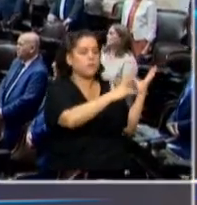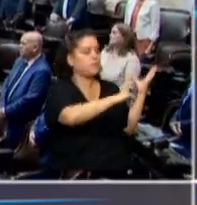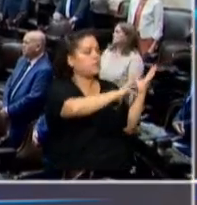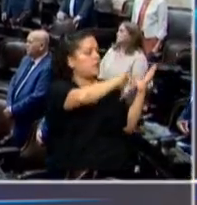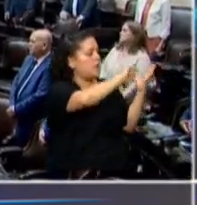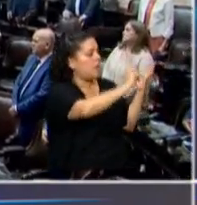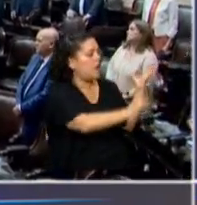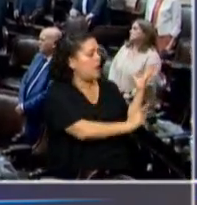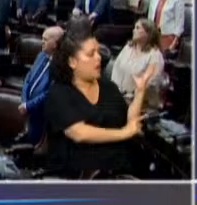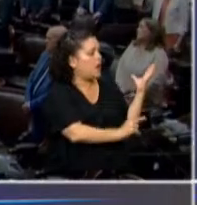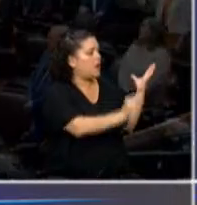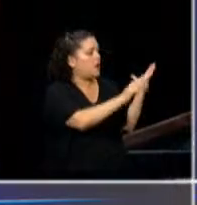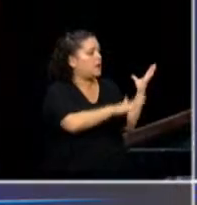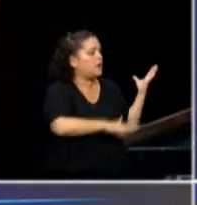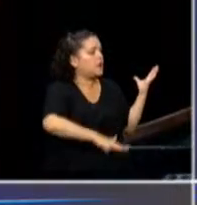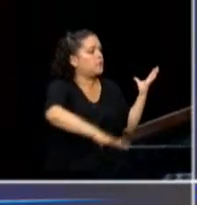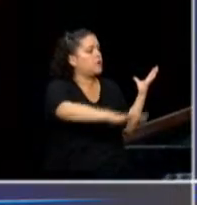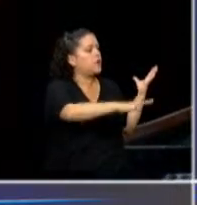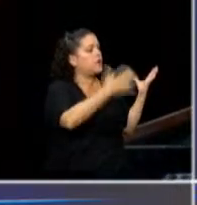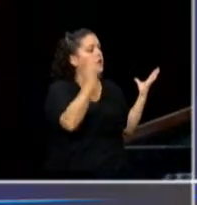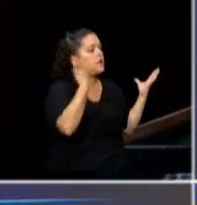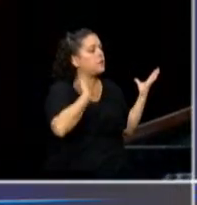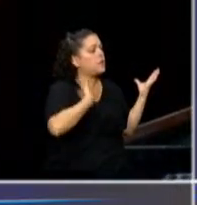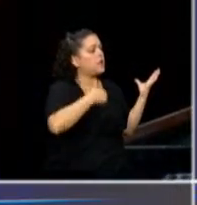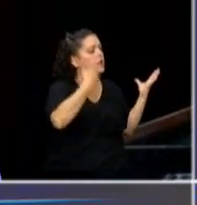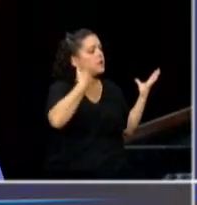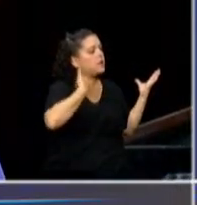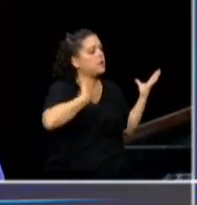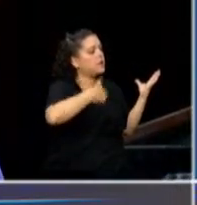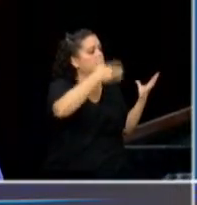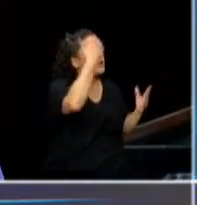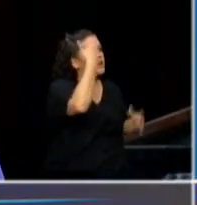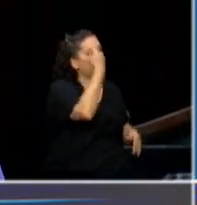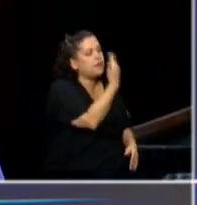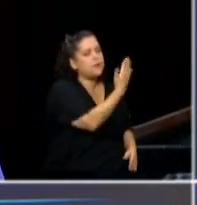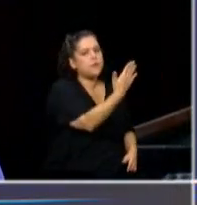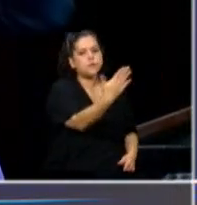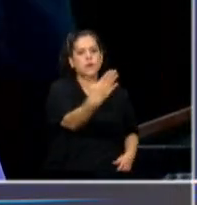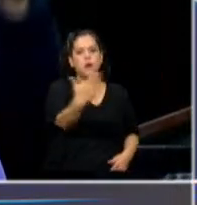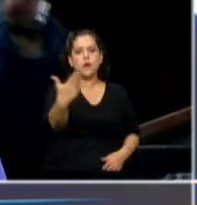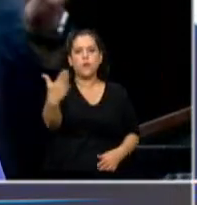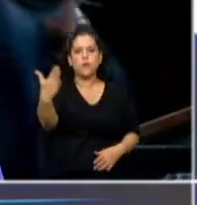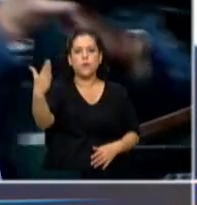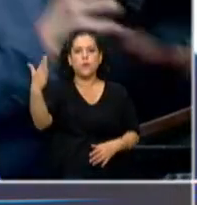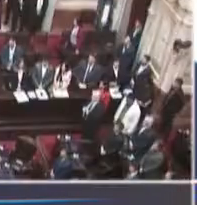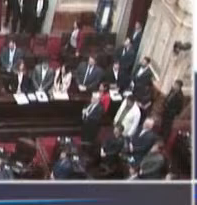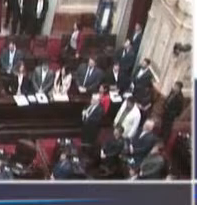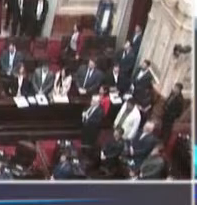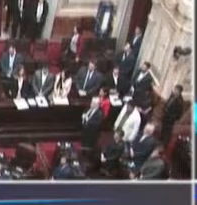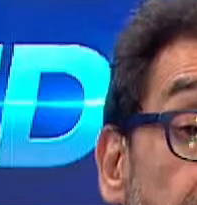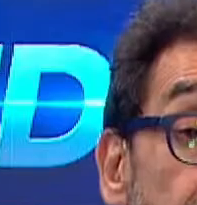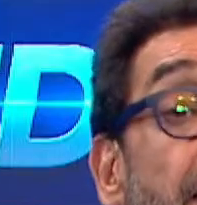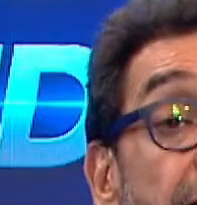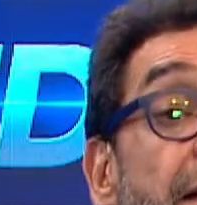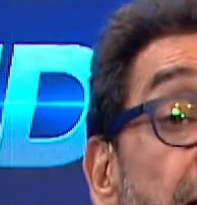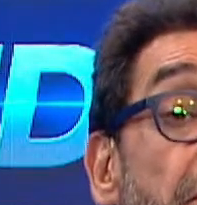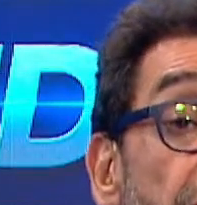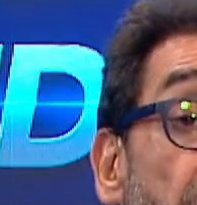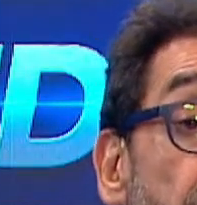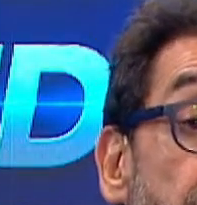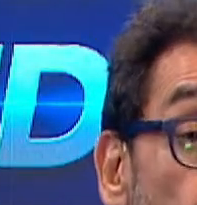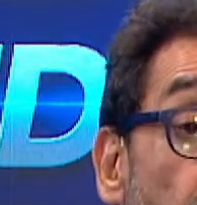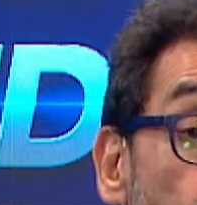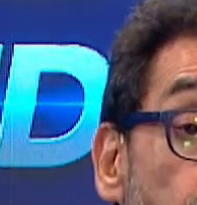ley ómnibus es un eufemismo que realmente lo que encierra es un debate hasta ahora irresuelto en La Libertad Avanza, que tiene